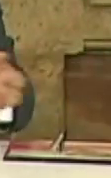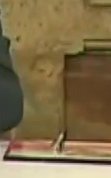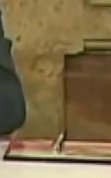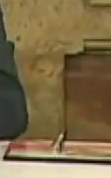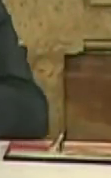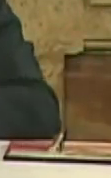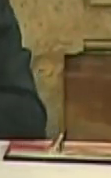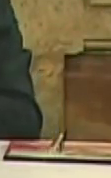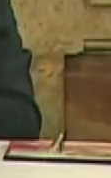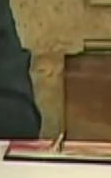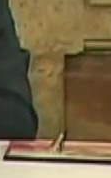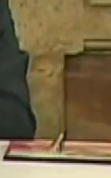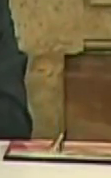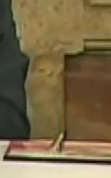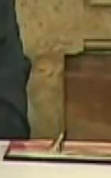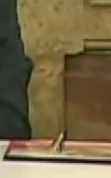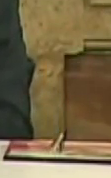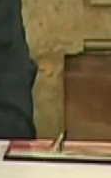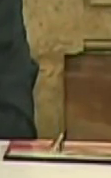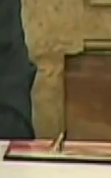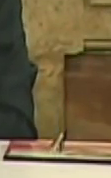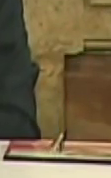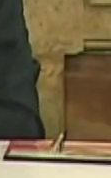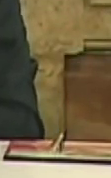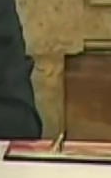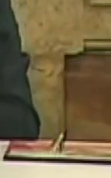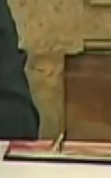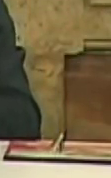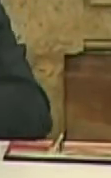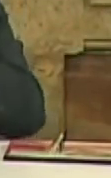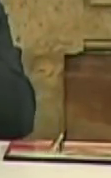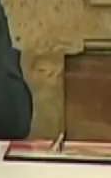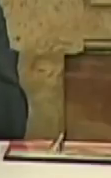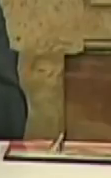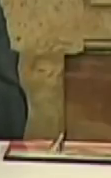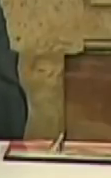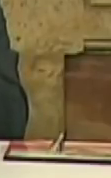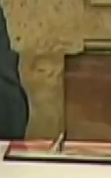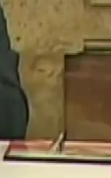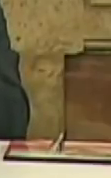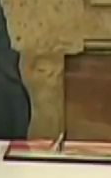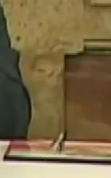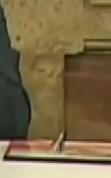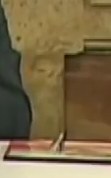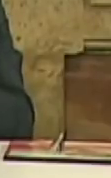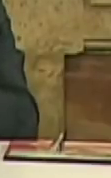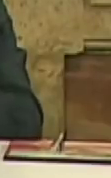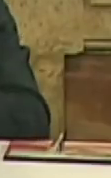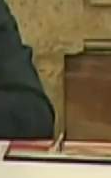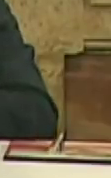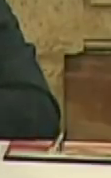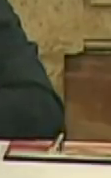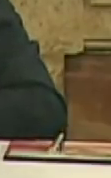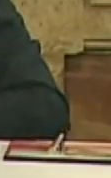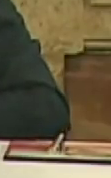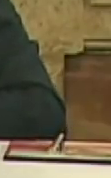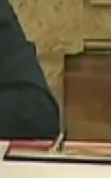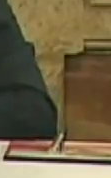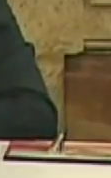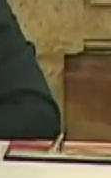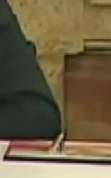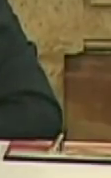los caminos hacia el futuro un momento clave de la historia despejando los caminos hacia el futuro